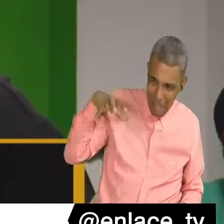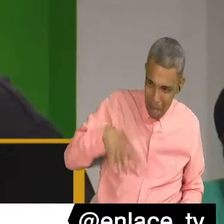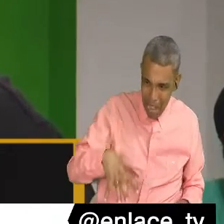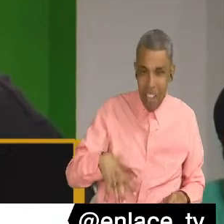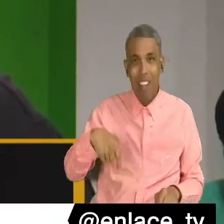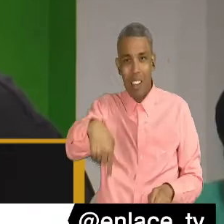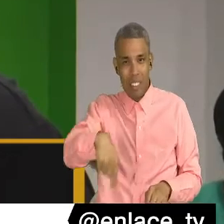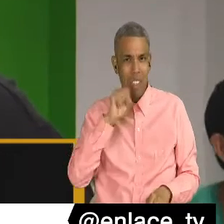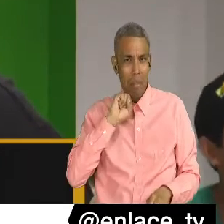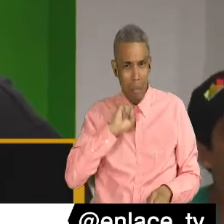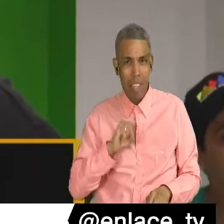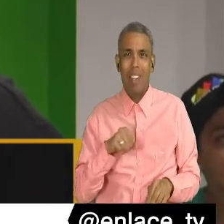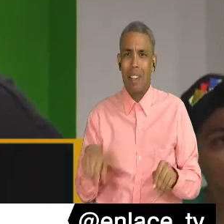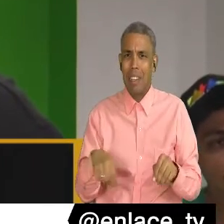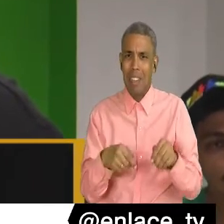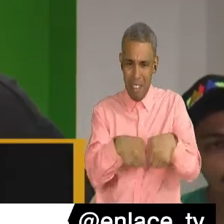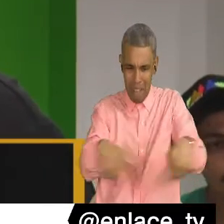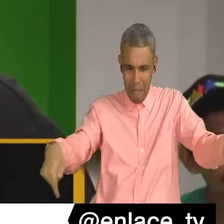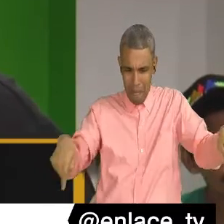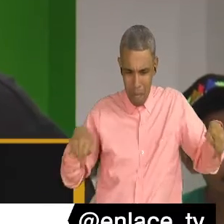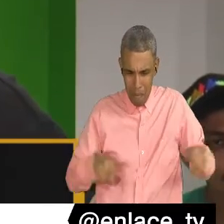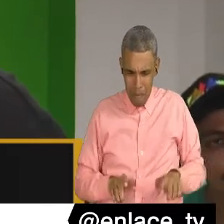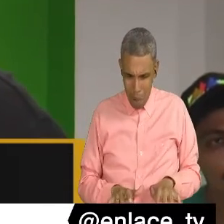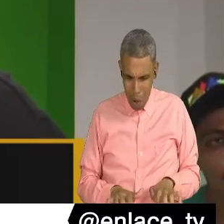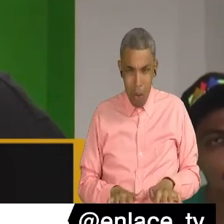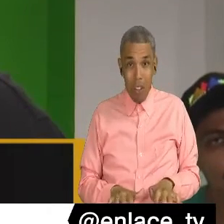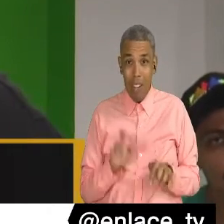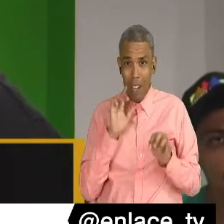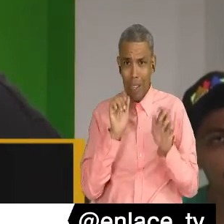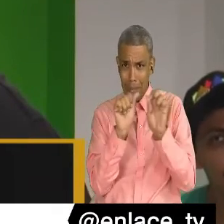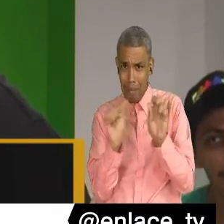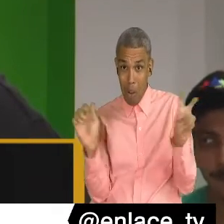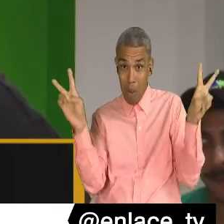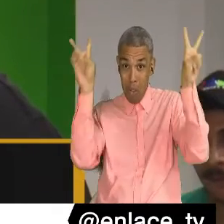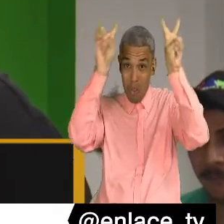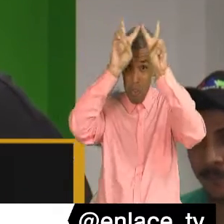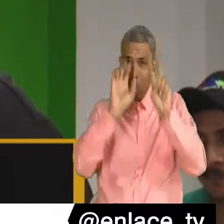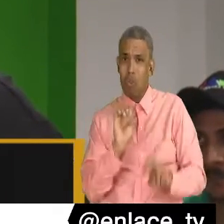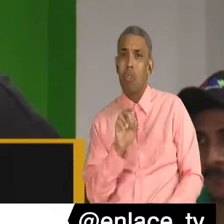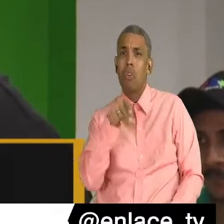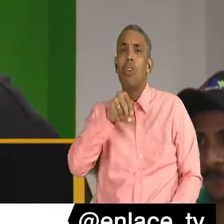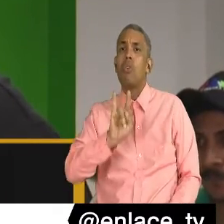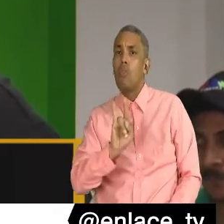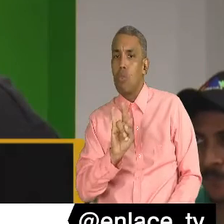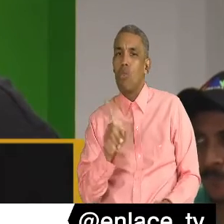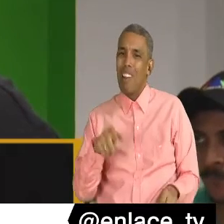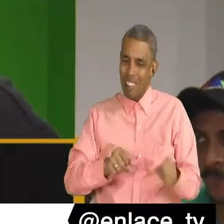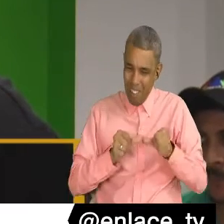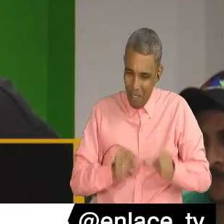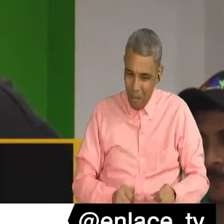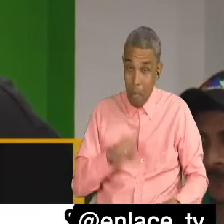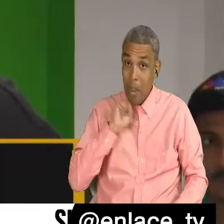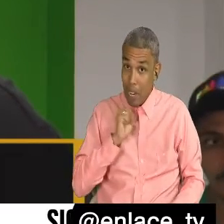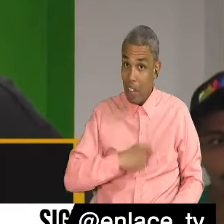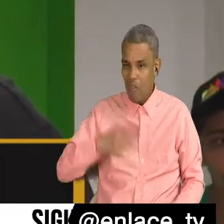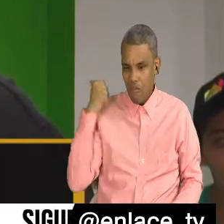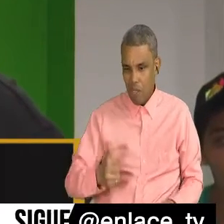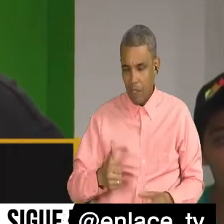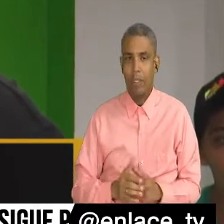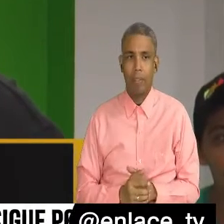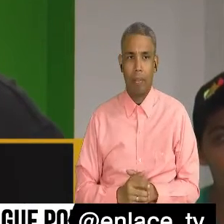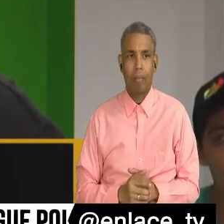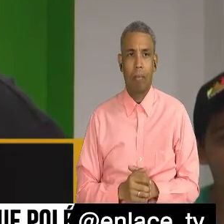La Habana y que fuimos el centro o el eje de los acuerdos, el alto comisionado y Naciones Unidas